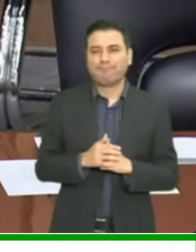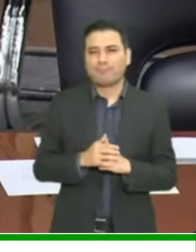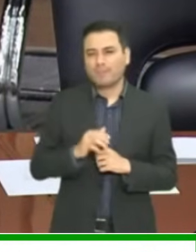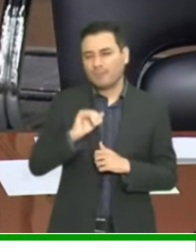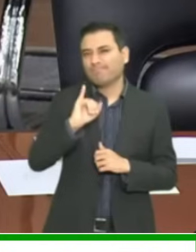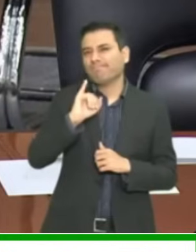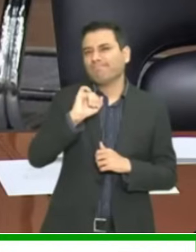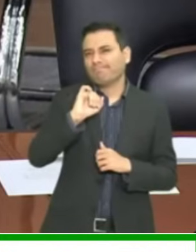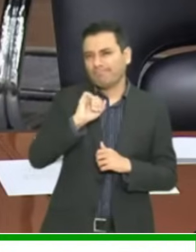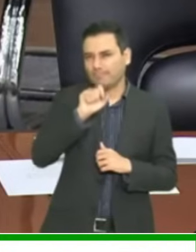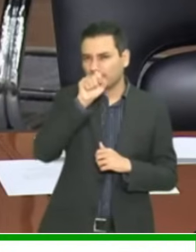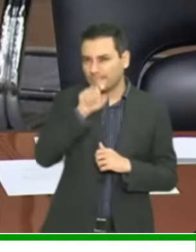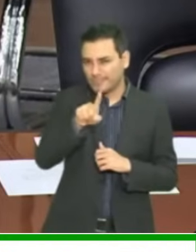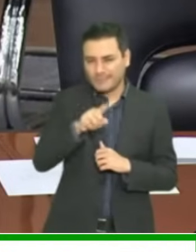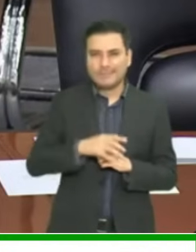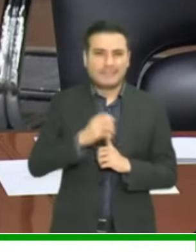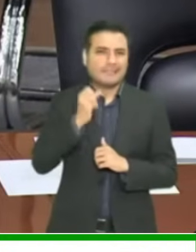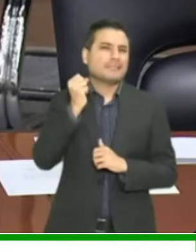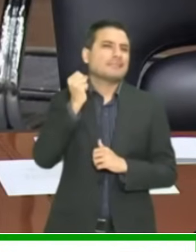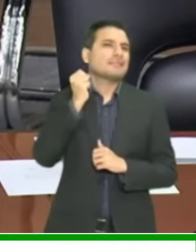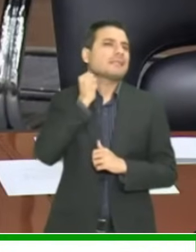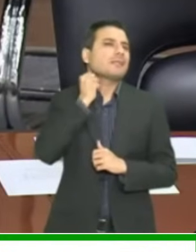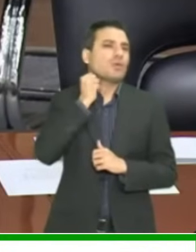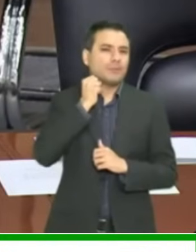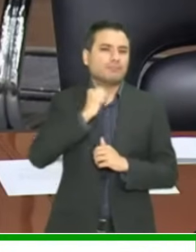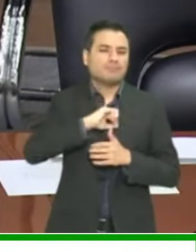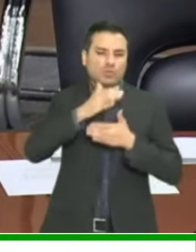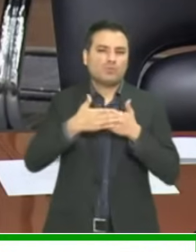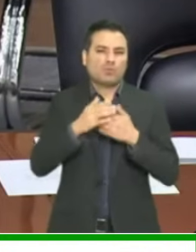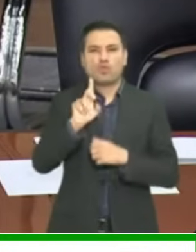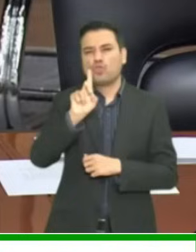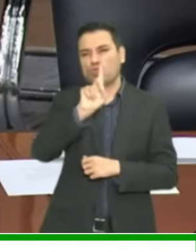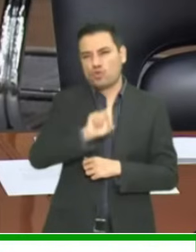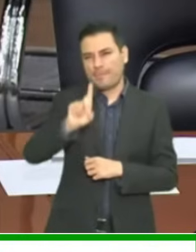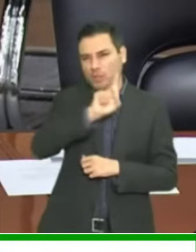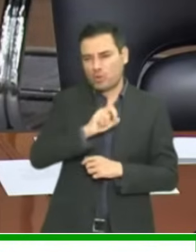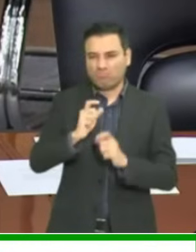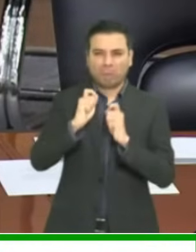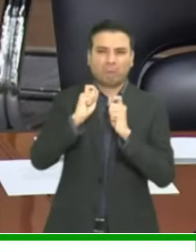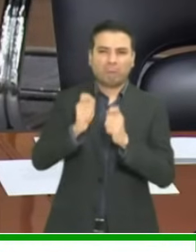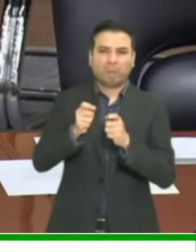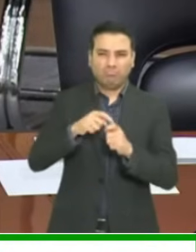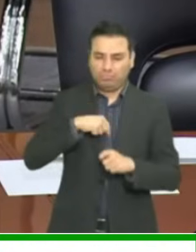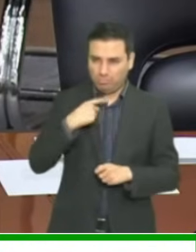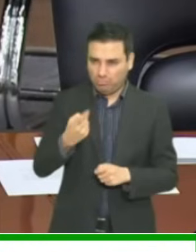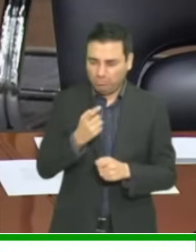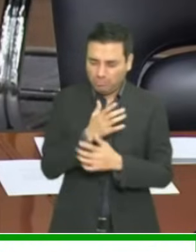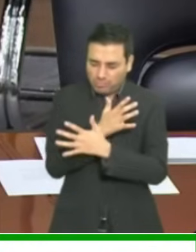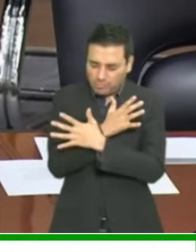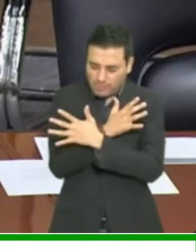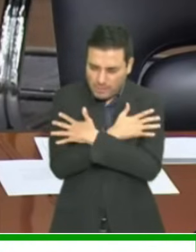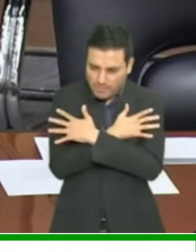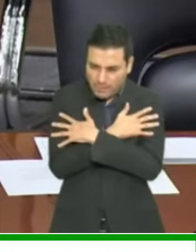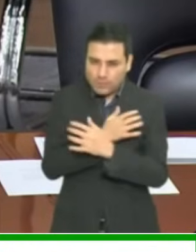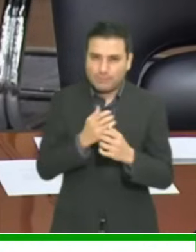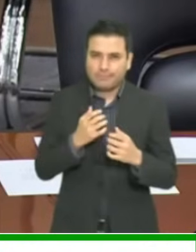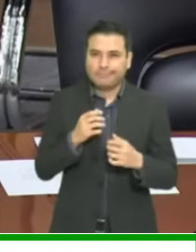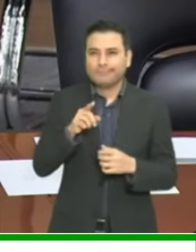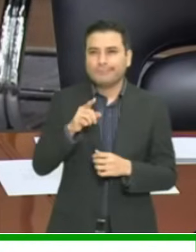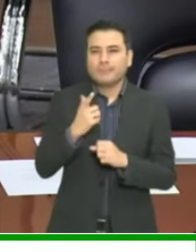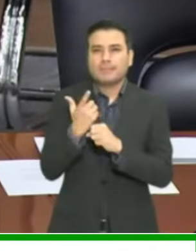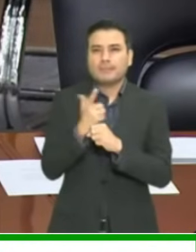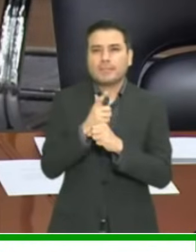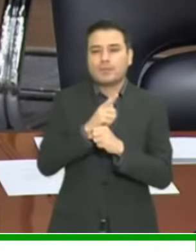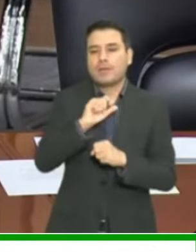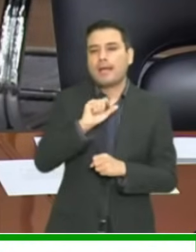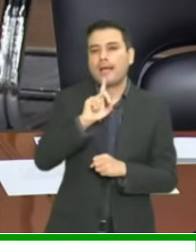seguramente senadora electa a partir del próximo domingo. Mandamos un abrazo fuerte al licenciado Adán López Hernández y,